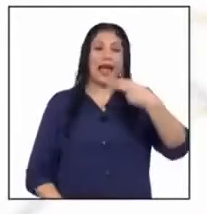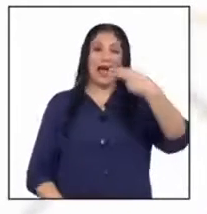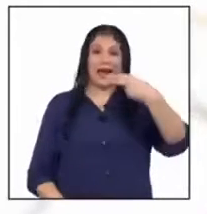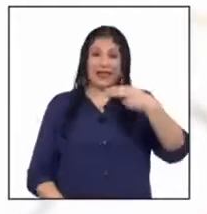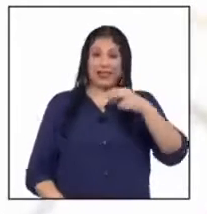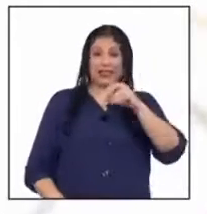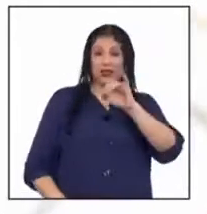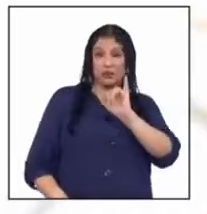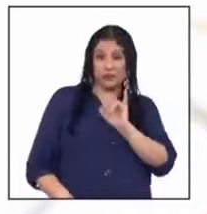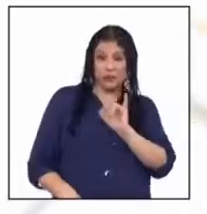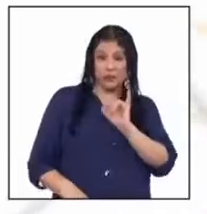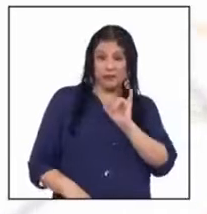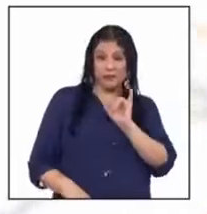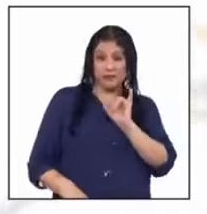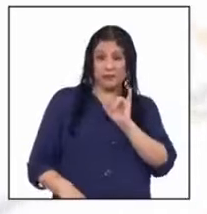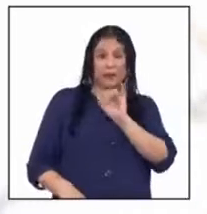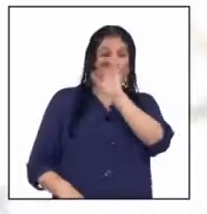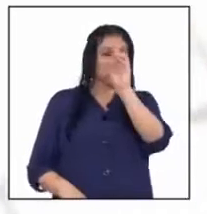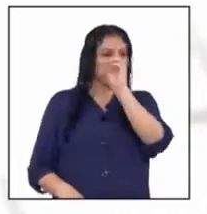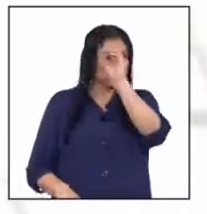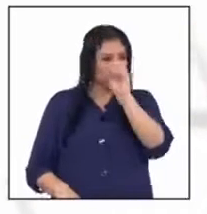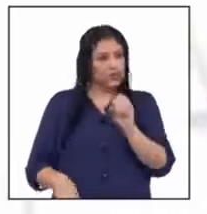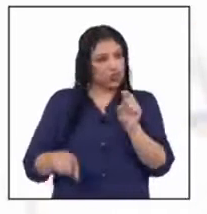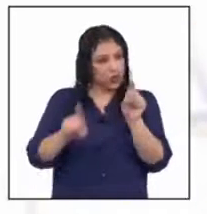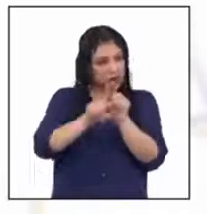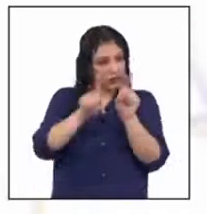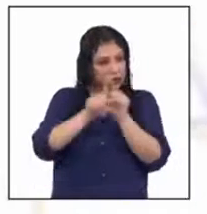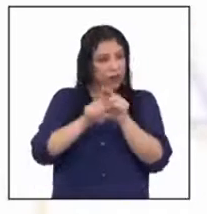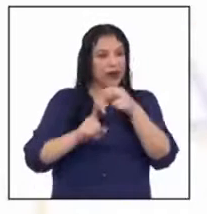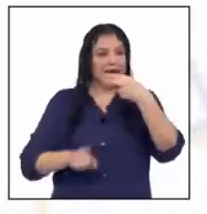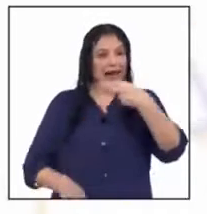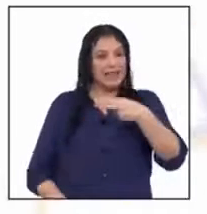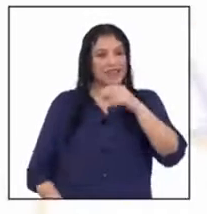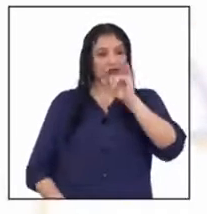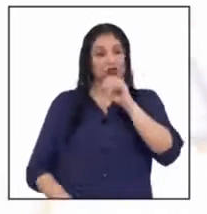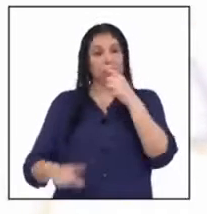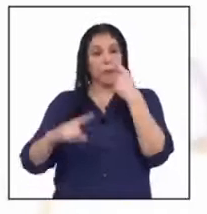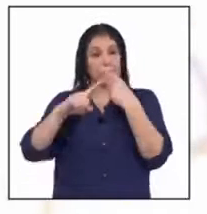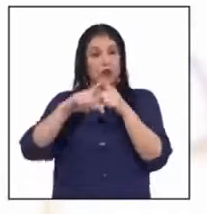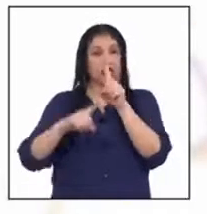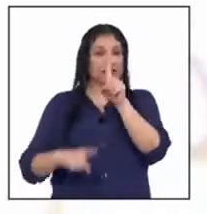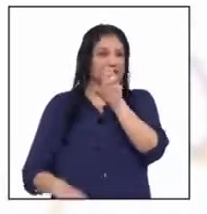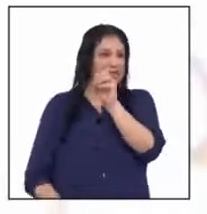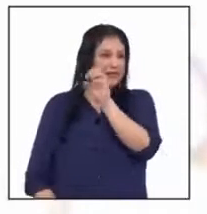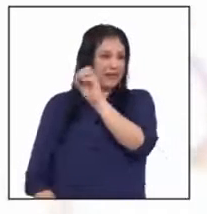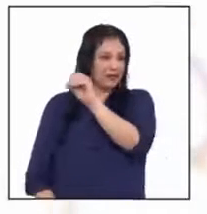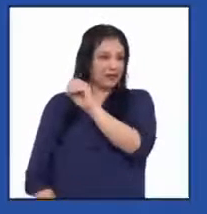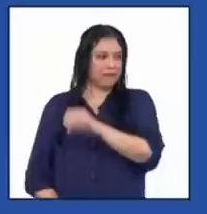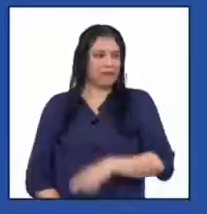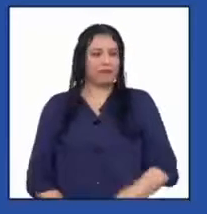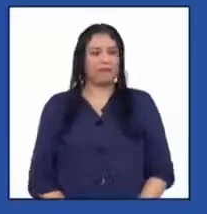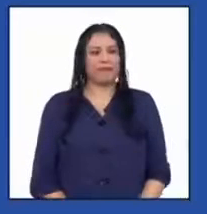i por ciento es igual a H sub i por 100.